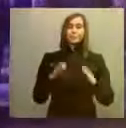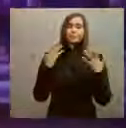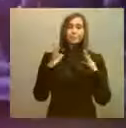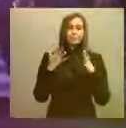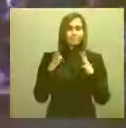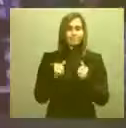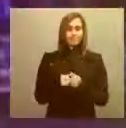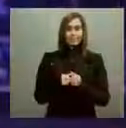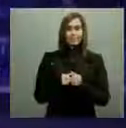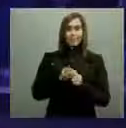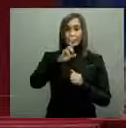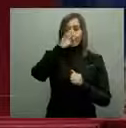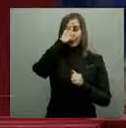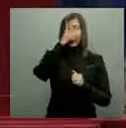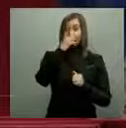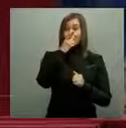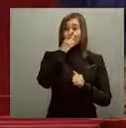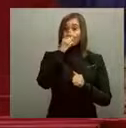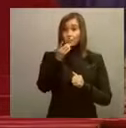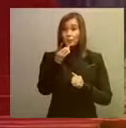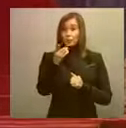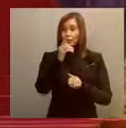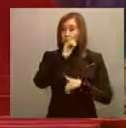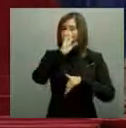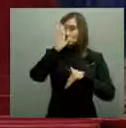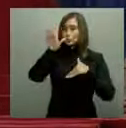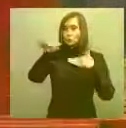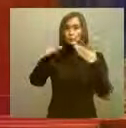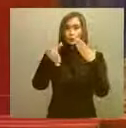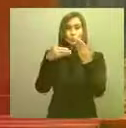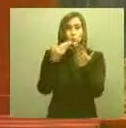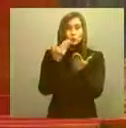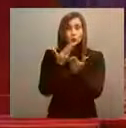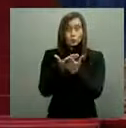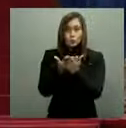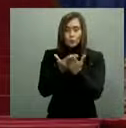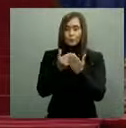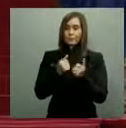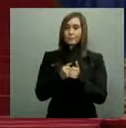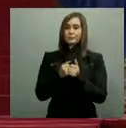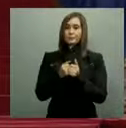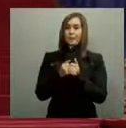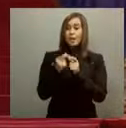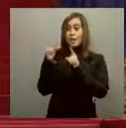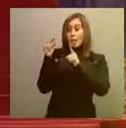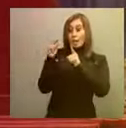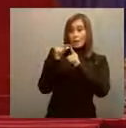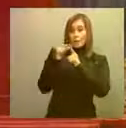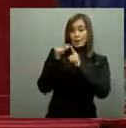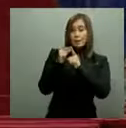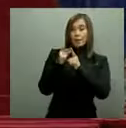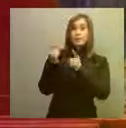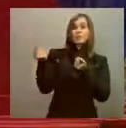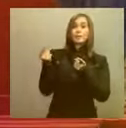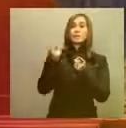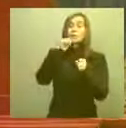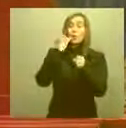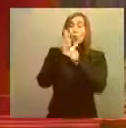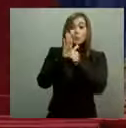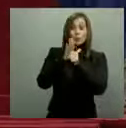Pueblo dominicano, absolutamente todos. La palabra que se le da al pueblo dominicano es sagrada y yo no